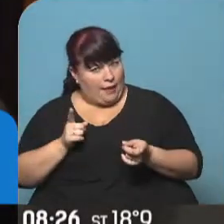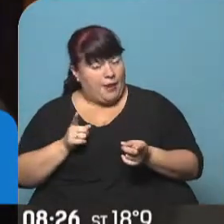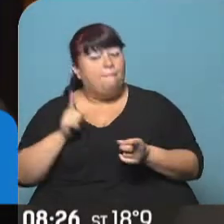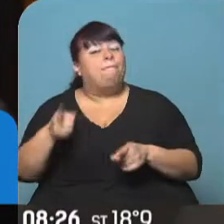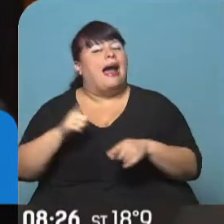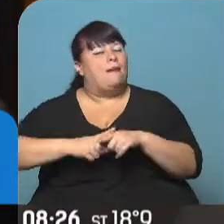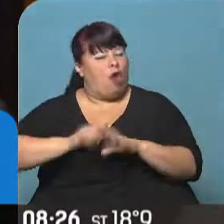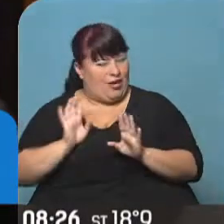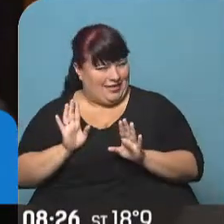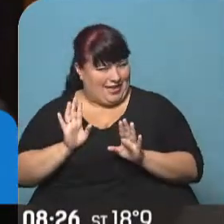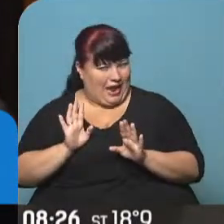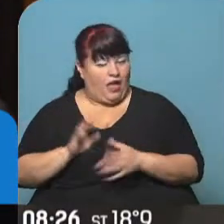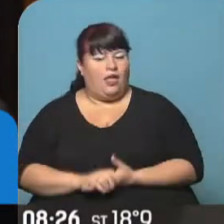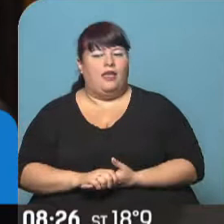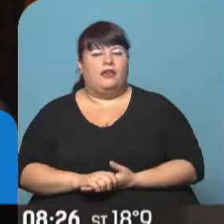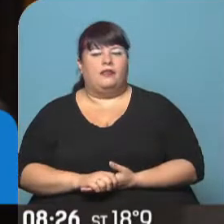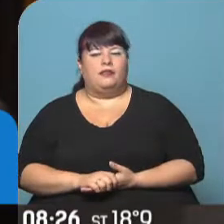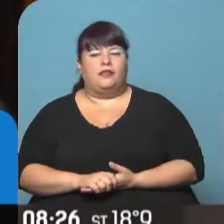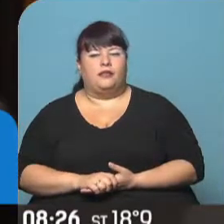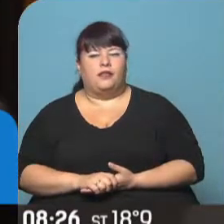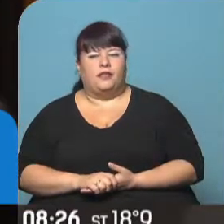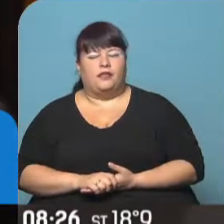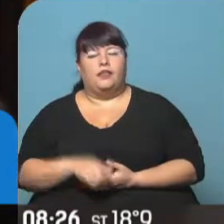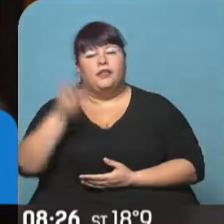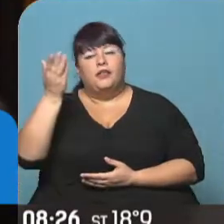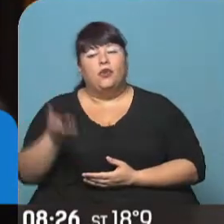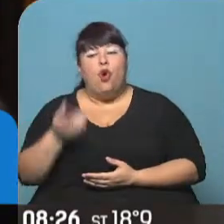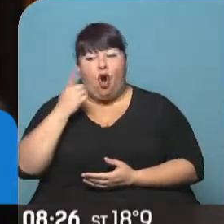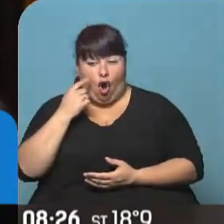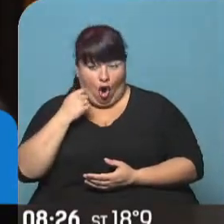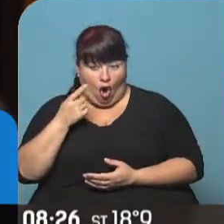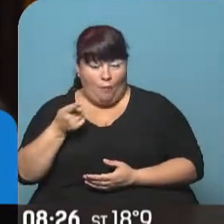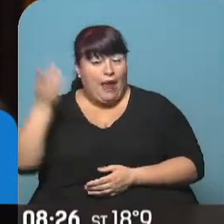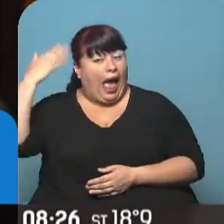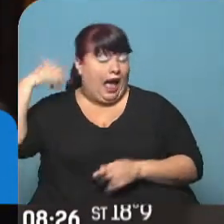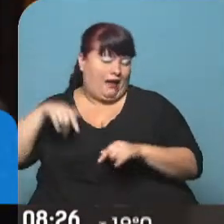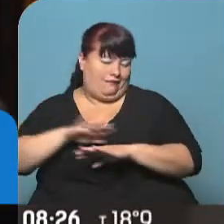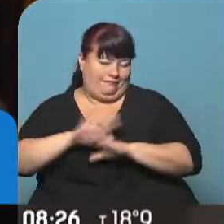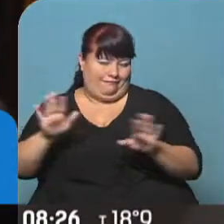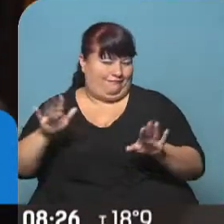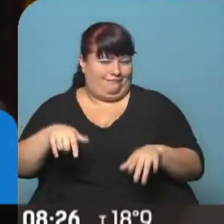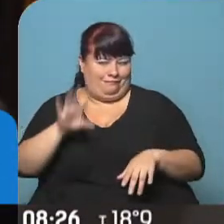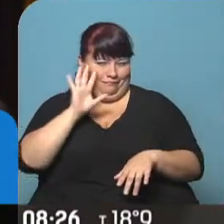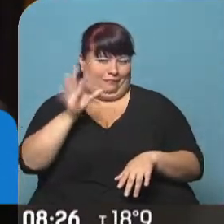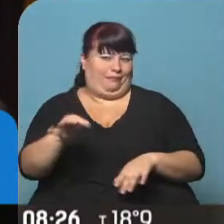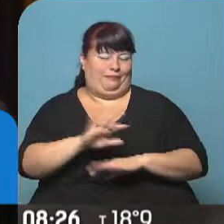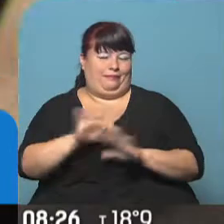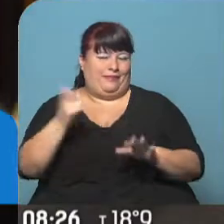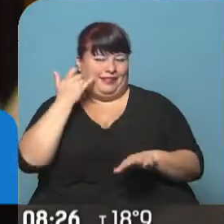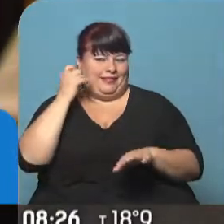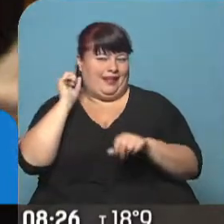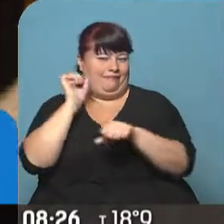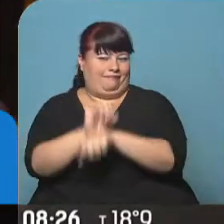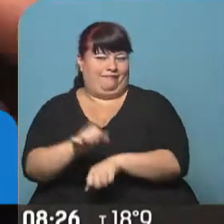la política, ¿no? Para la política. Es un hombre, o era en su momento, ahora digamos ya lo vimos llevado